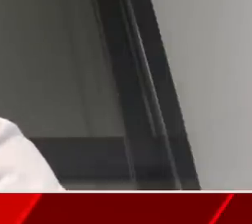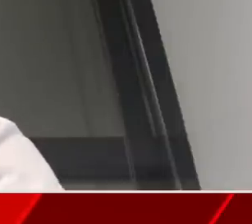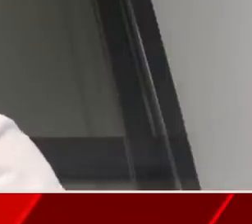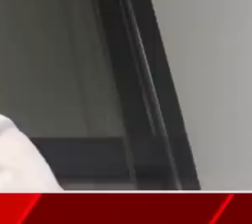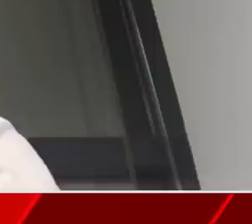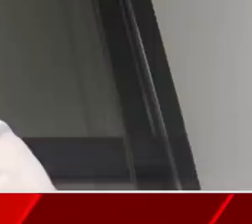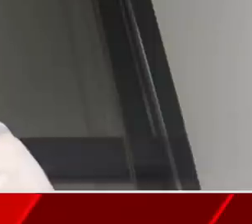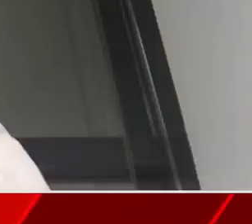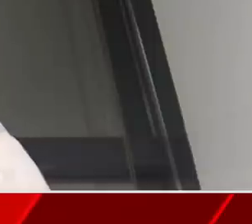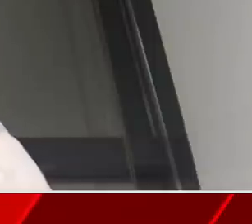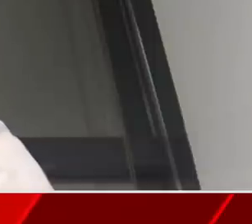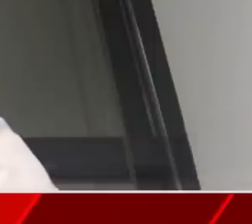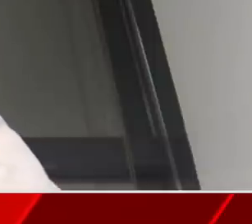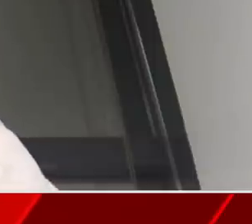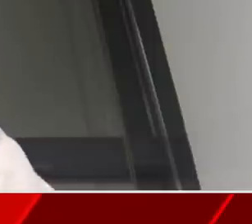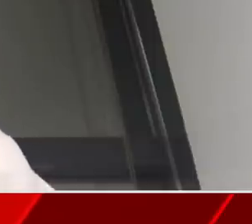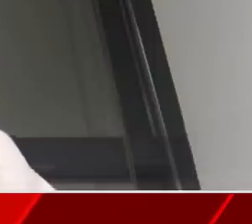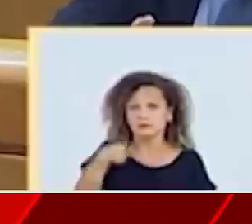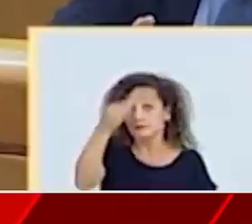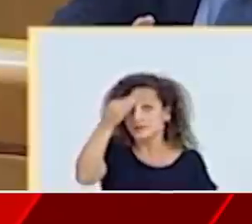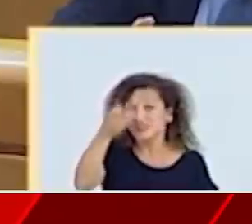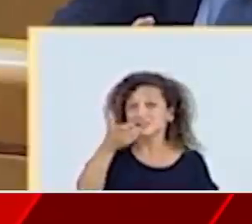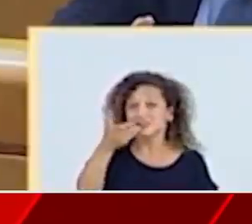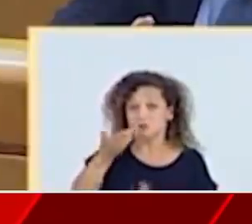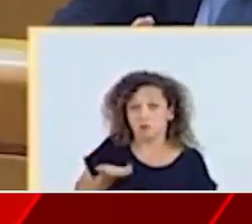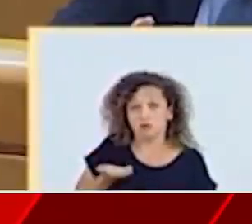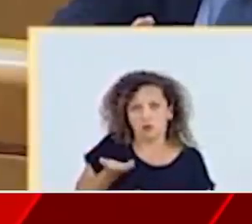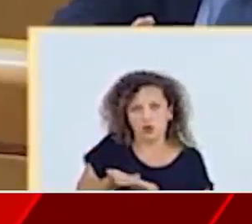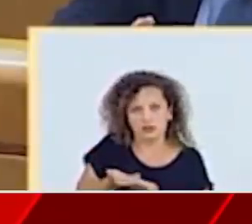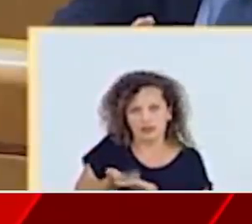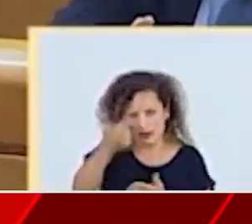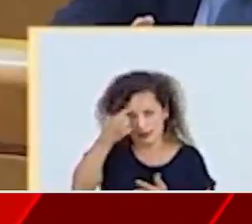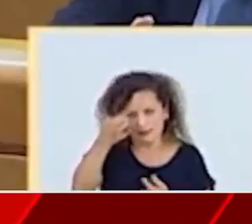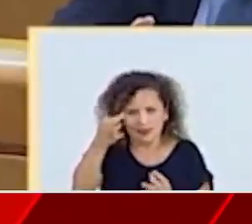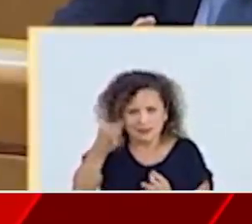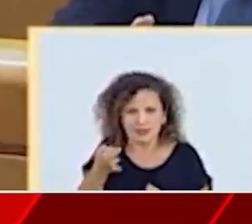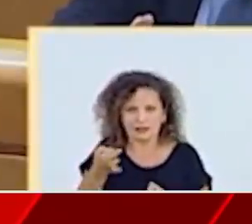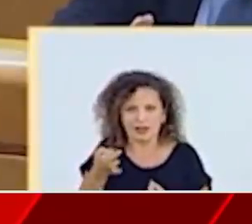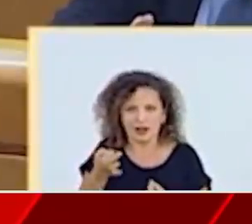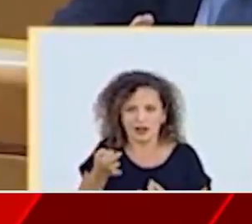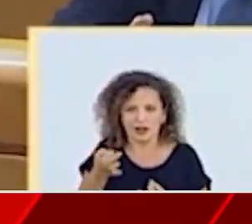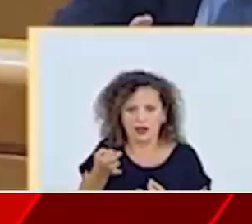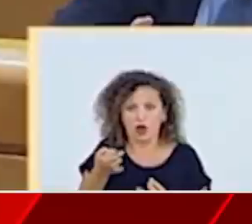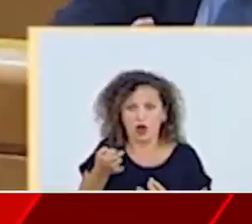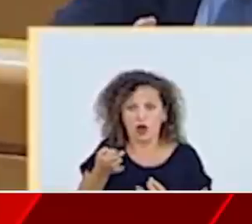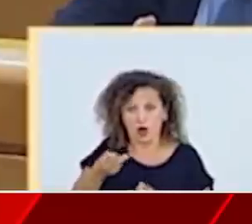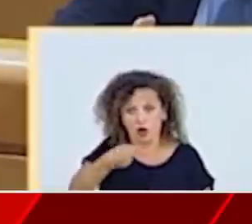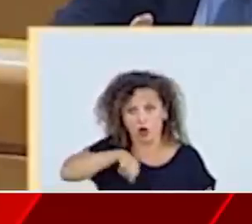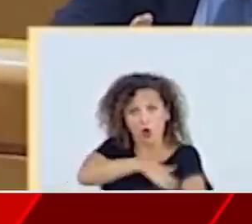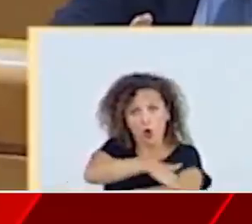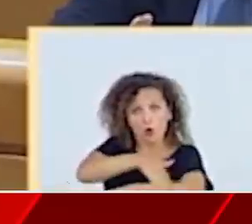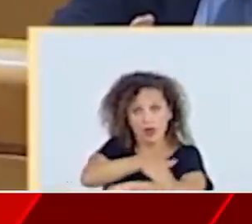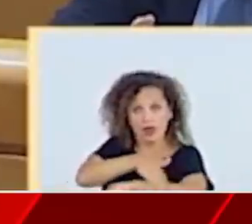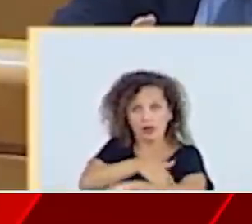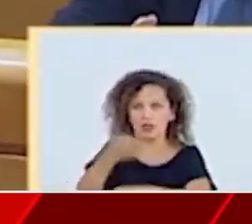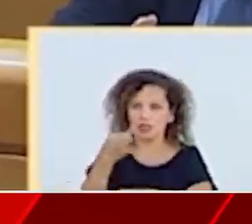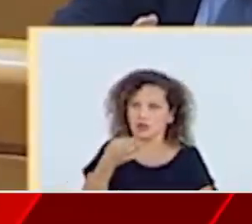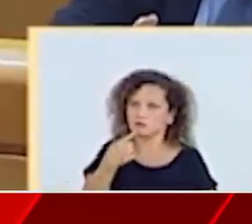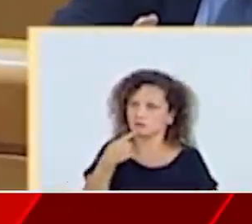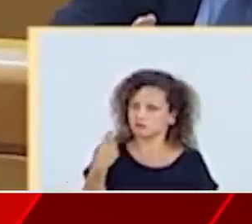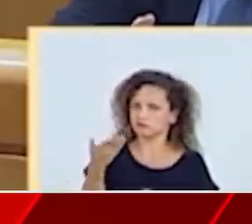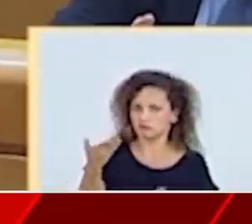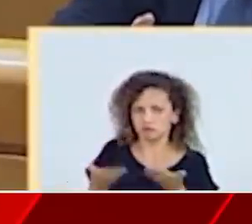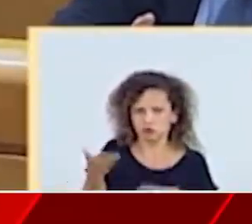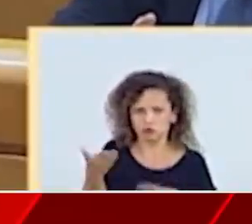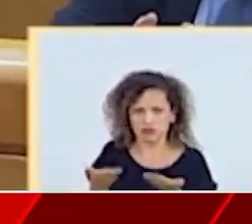perfectamente que está tocando una persona que es vicepresidente del Gobierno y el armazón de pruebas es brutal, es brutal. Se han planteado cuatro